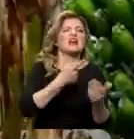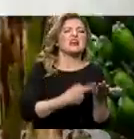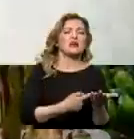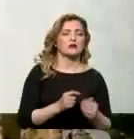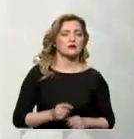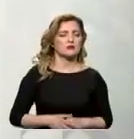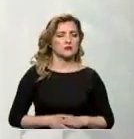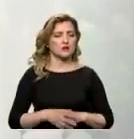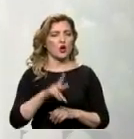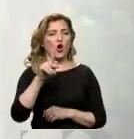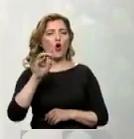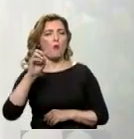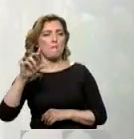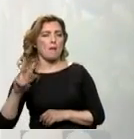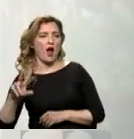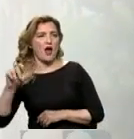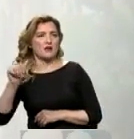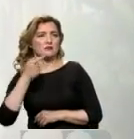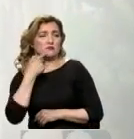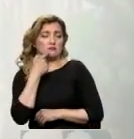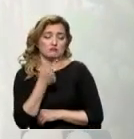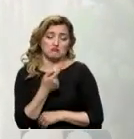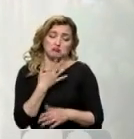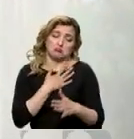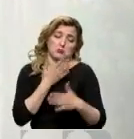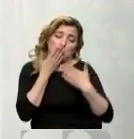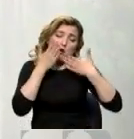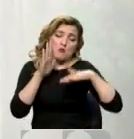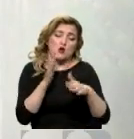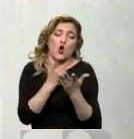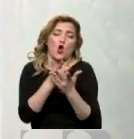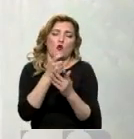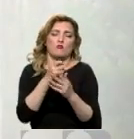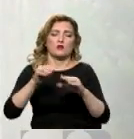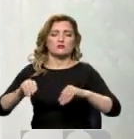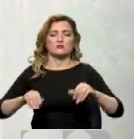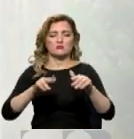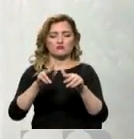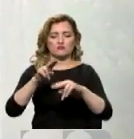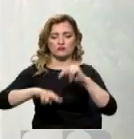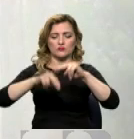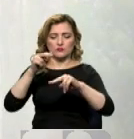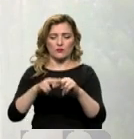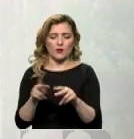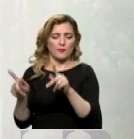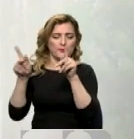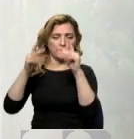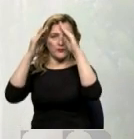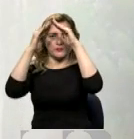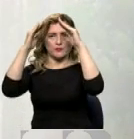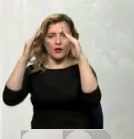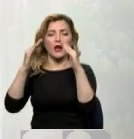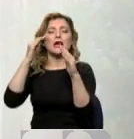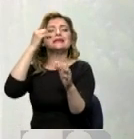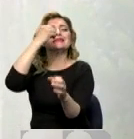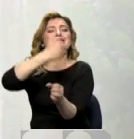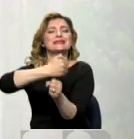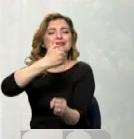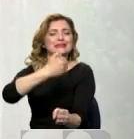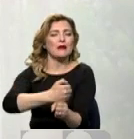global management se comprometió a adquirir un terreno para la construcción de un plan habitacional a favor de los trabajadores